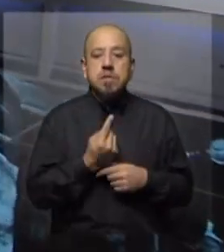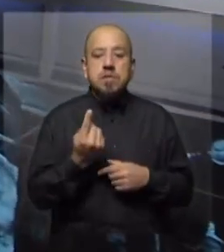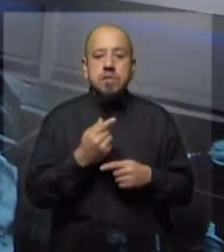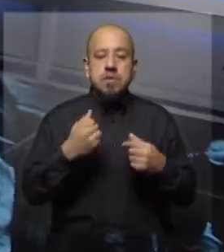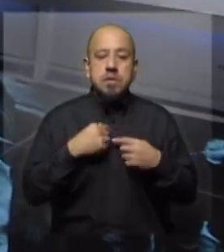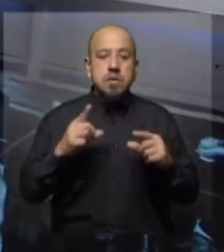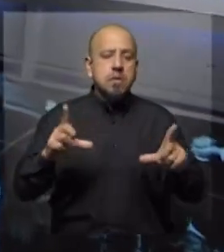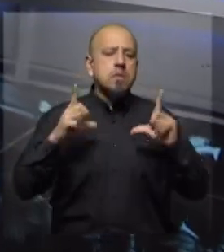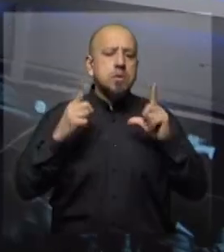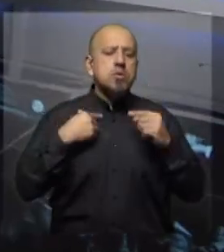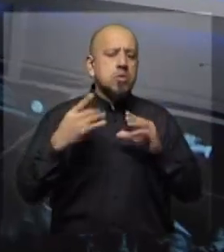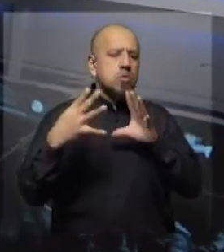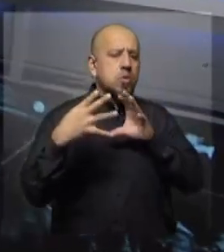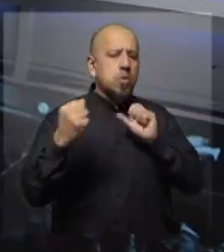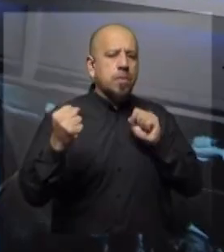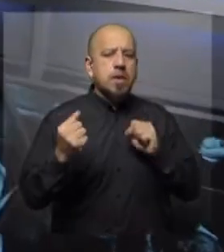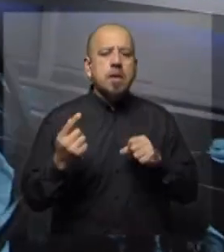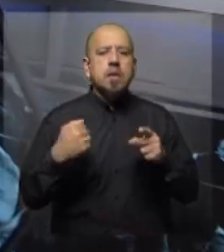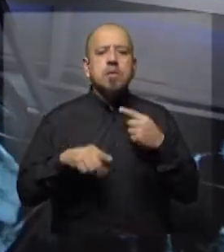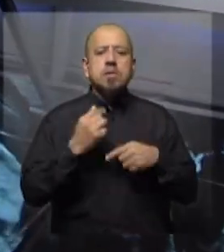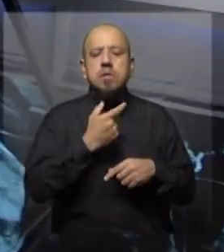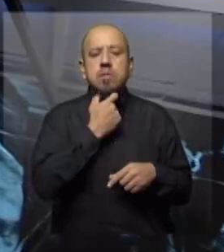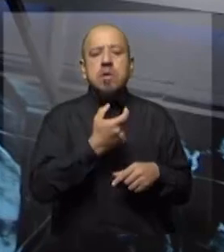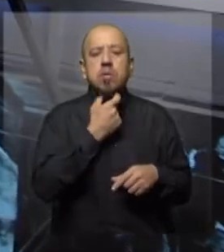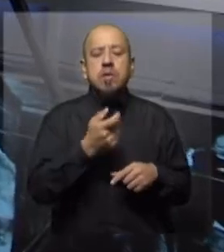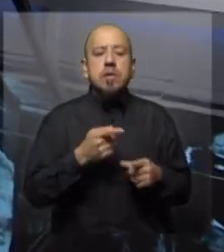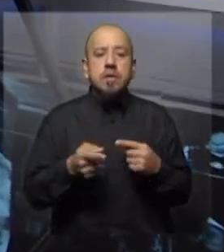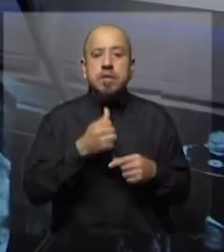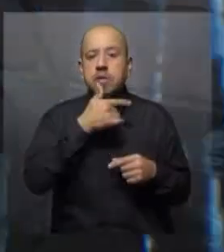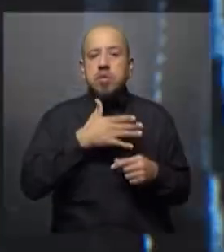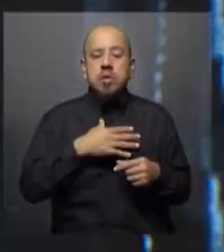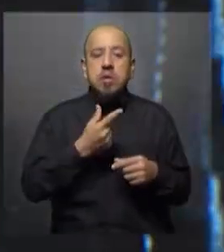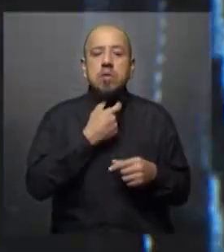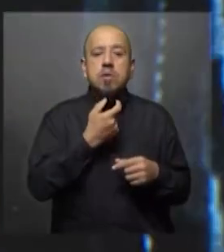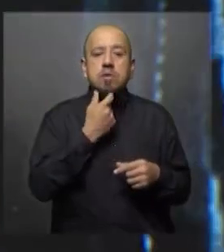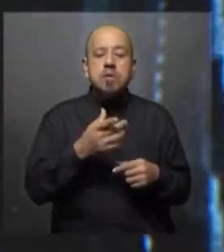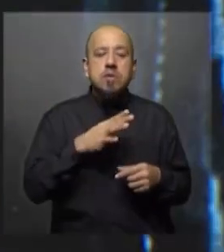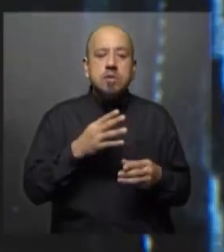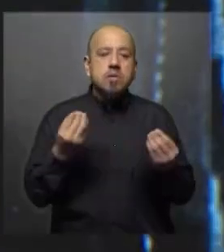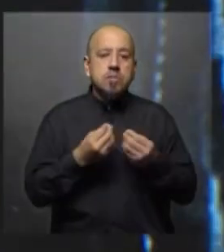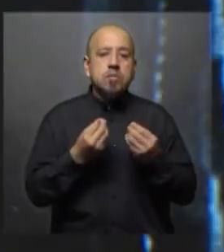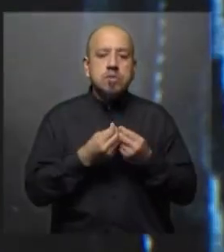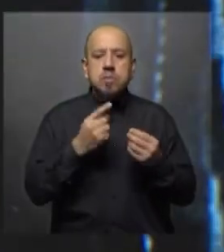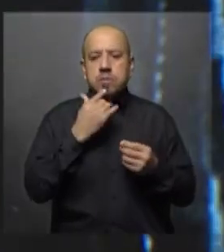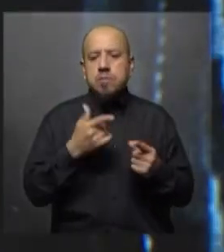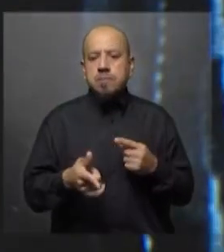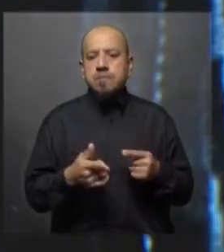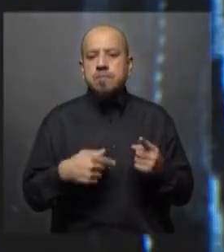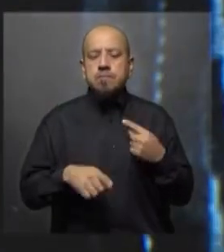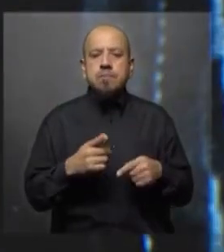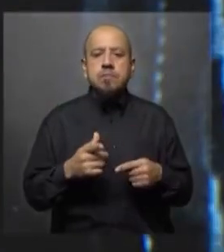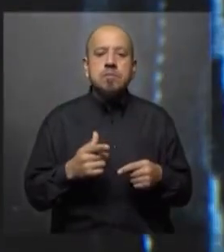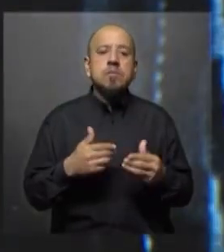a mi imagen y semejanza la historia de la pedagogía está llena de ejemplos de los resultados